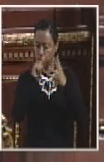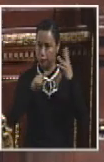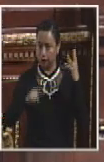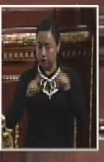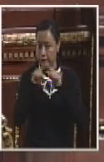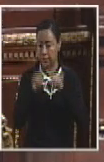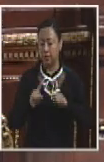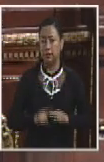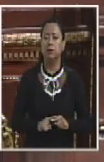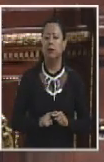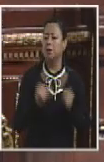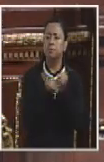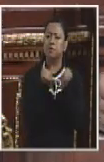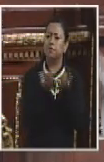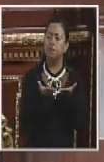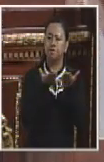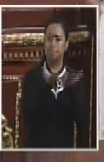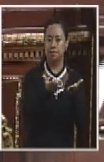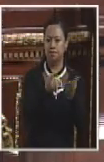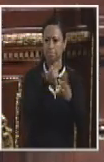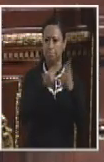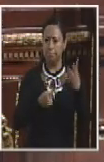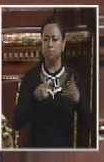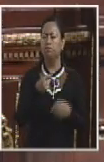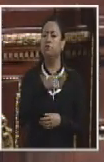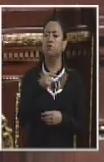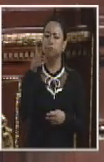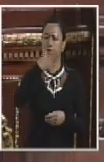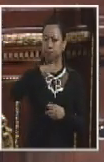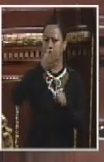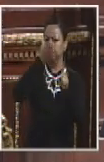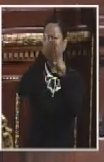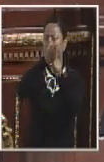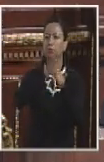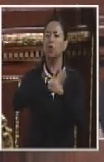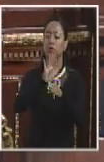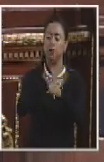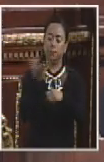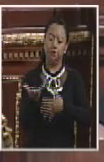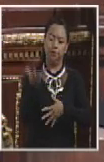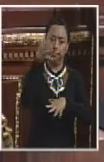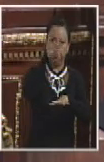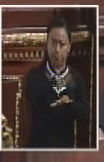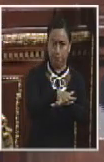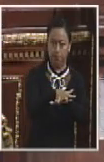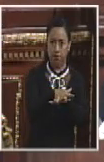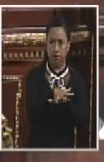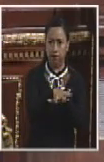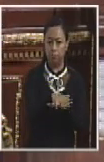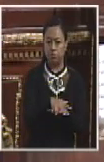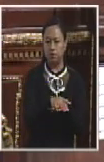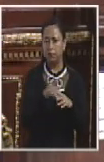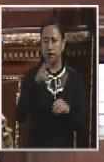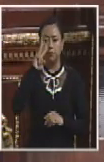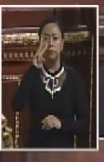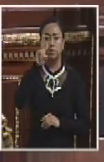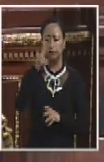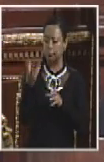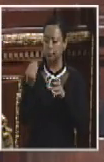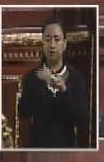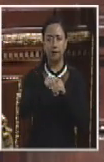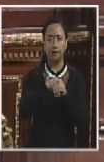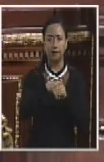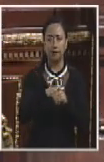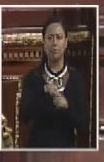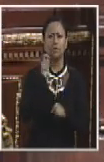de algunas disposiciones, se busca, 1, la incorporación de una perspectiva incluyente